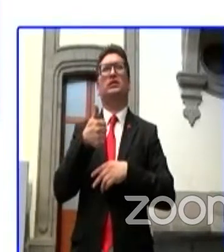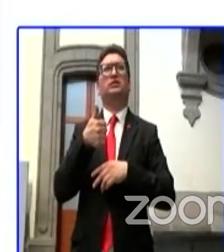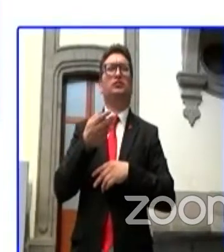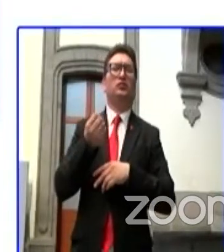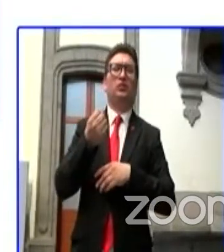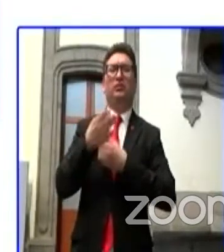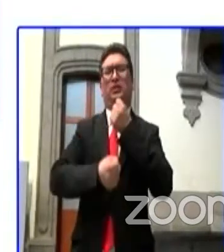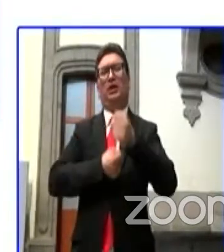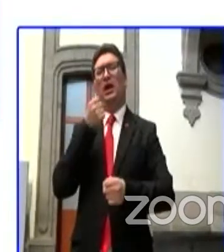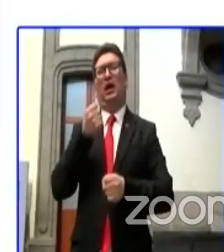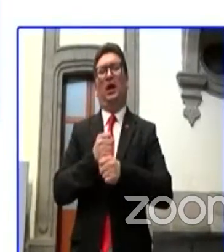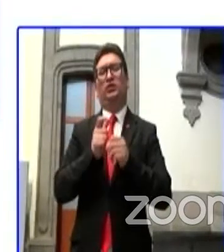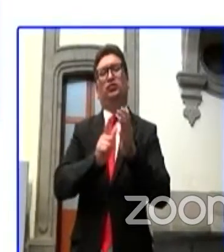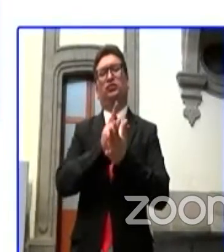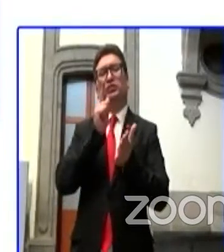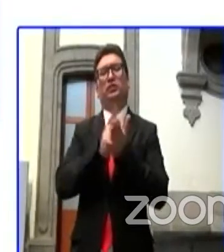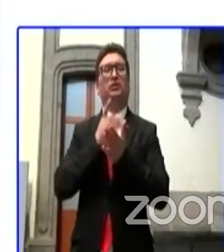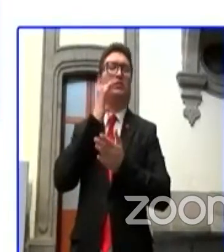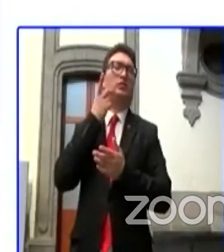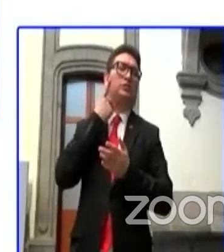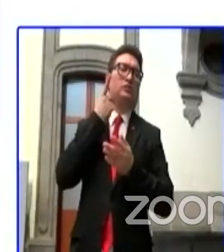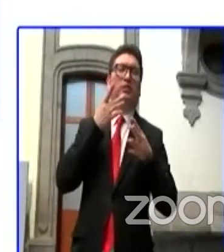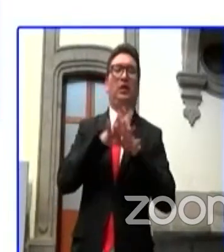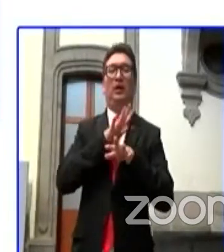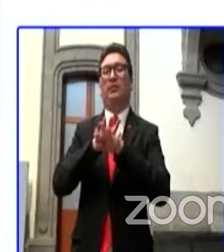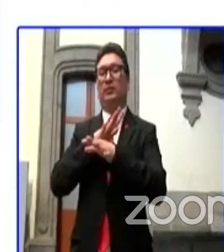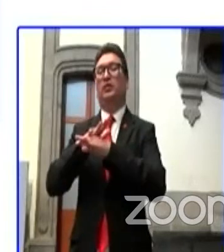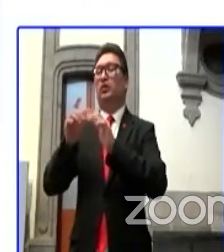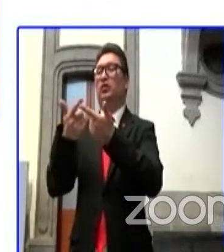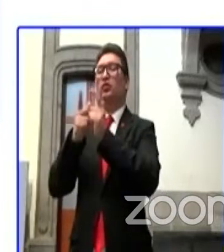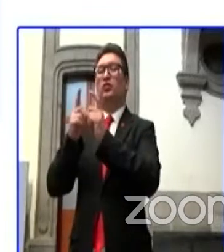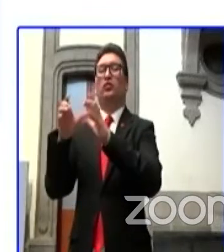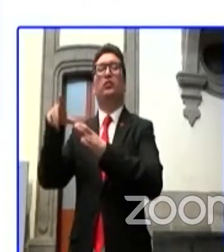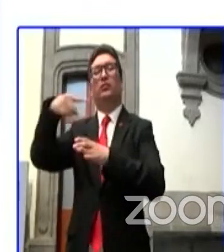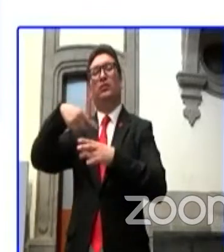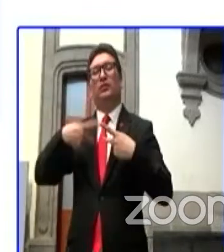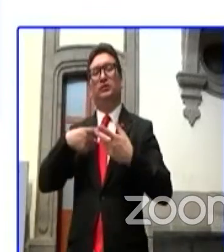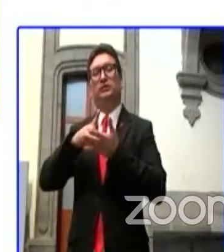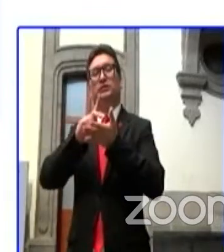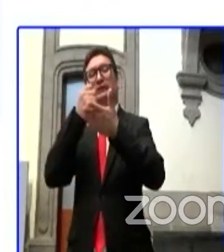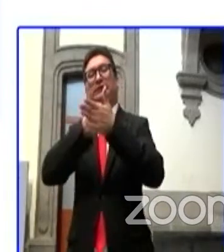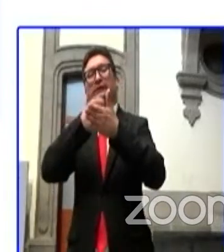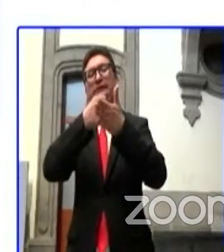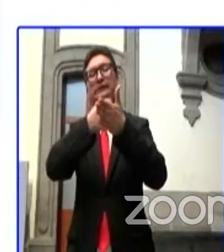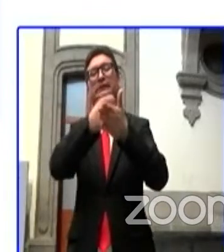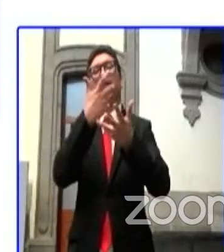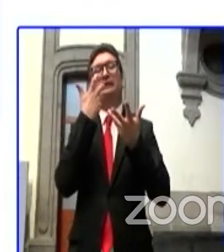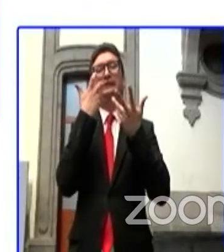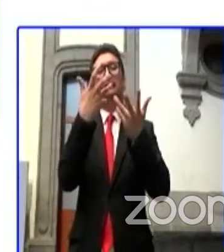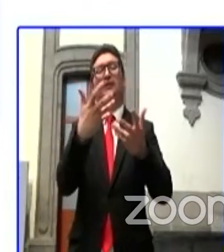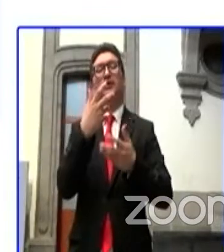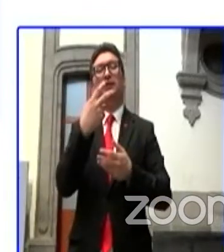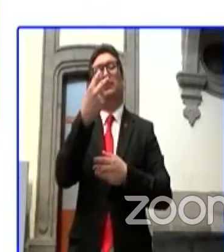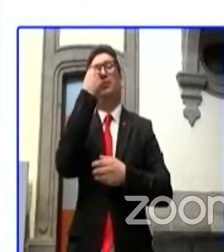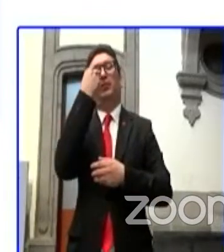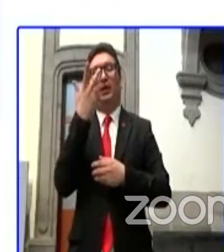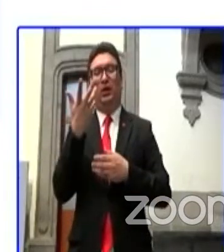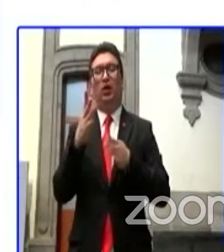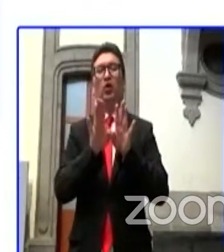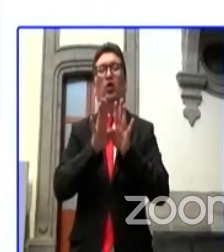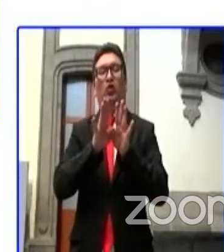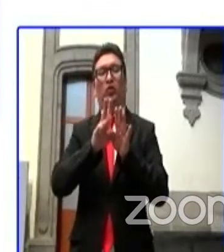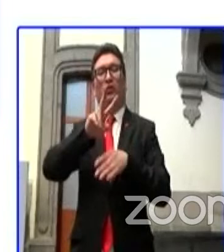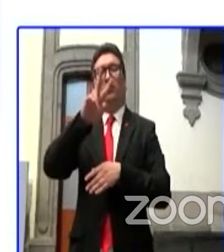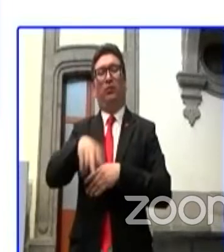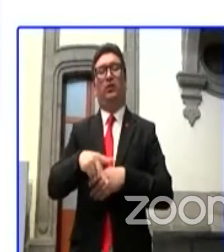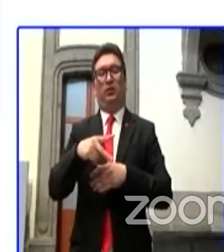6, 9 años, 3 legislaturas locales, el colectivo intentando hacer que se nos hiciera ver de una manera más palpable o